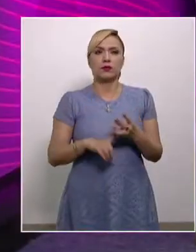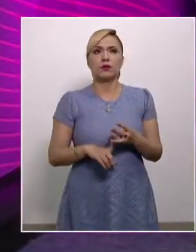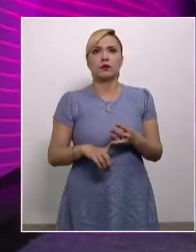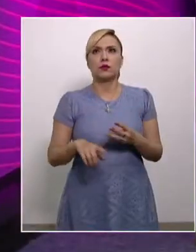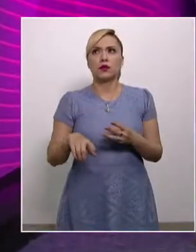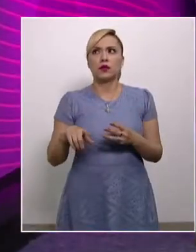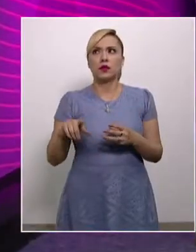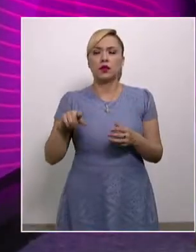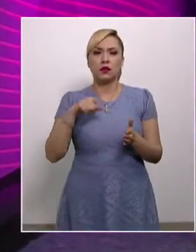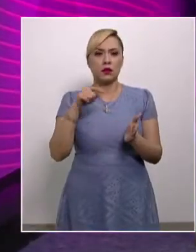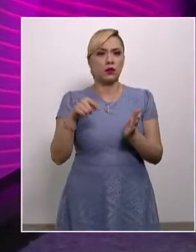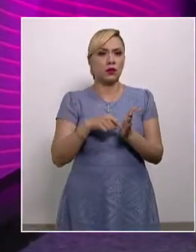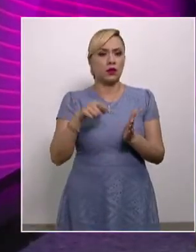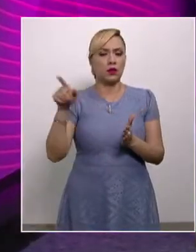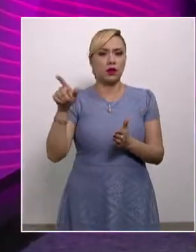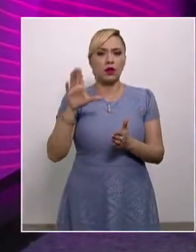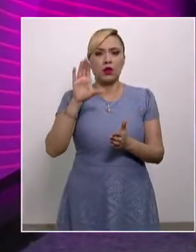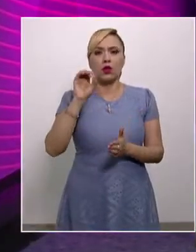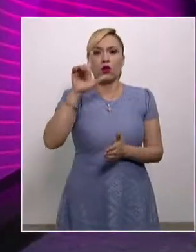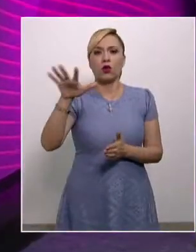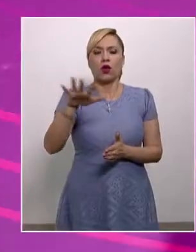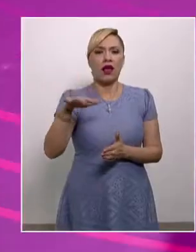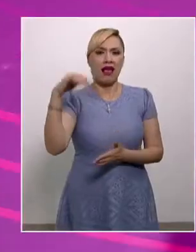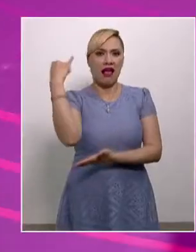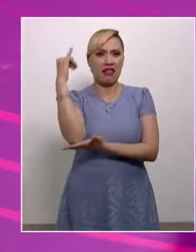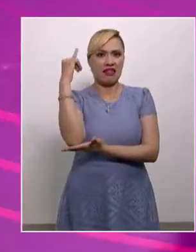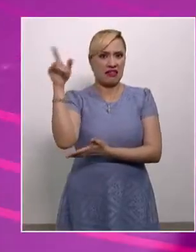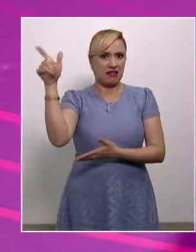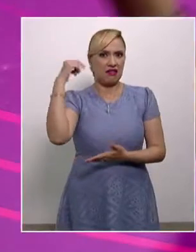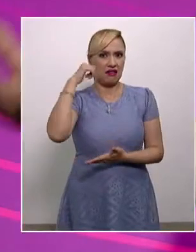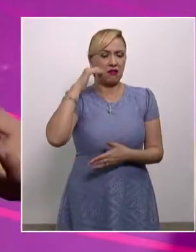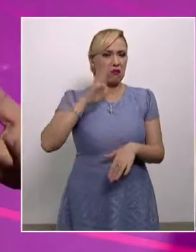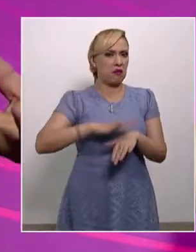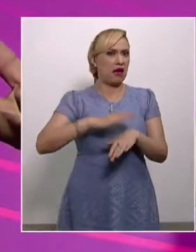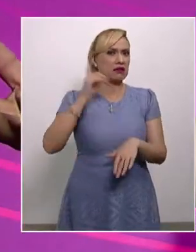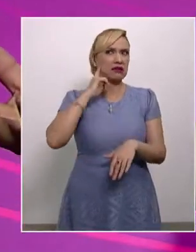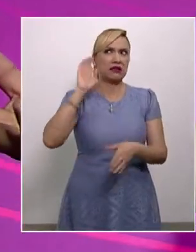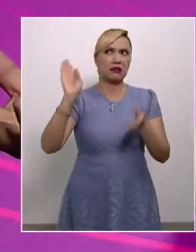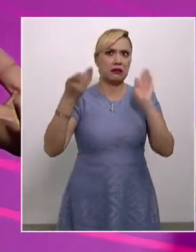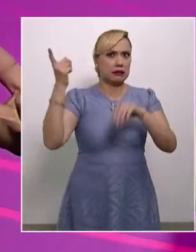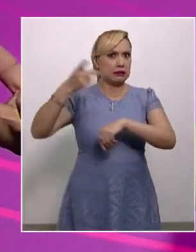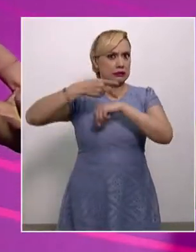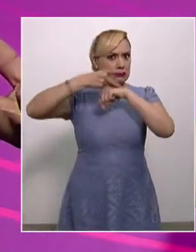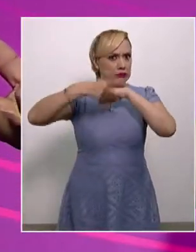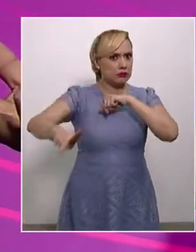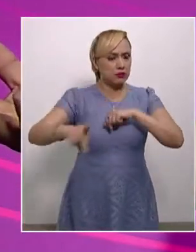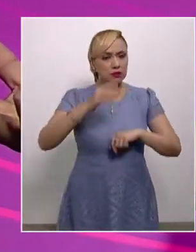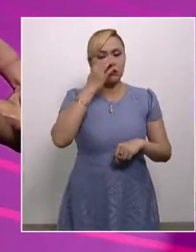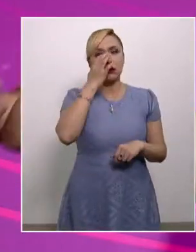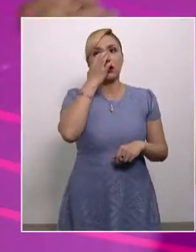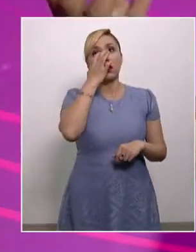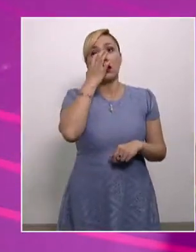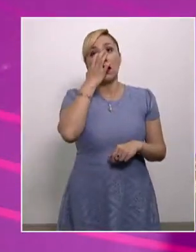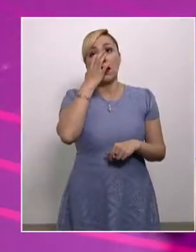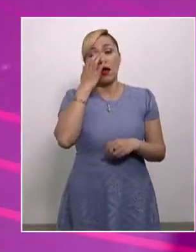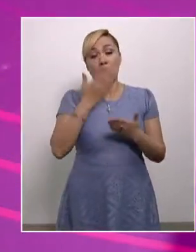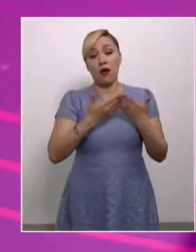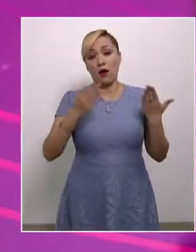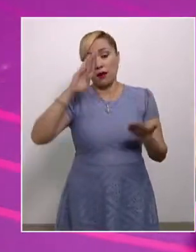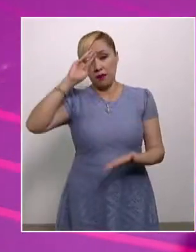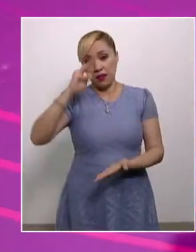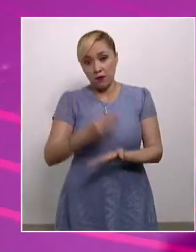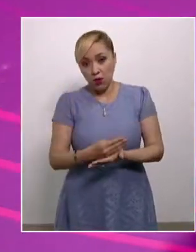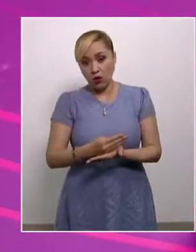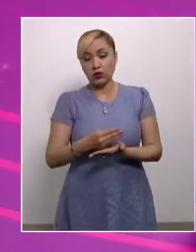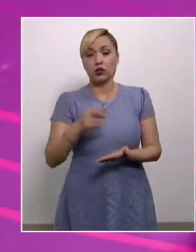Iniciamos allá en Colonia Jardín en su momento, que era una de las colonias más violentas a nivel mundial, y tenemos equipos trabajando en Reynosa y Matamoros, ¿no? Sobre todo en Reynosa,